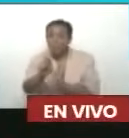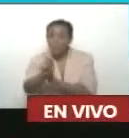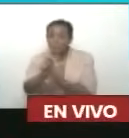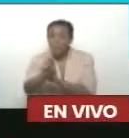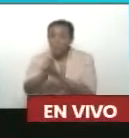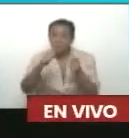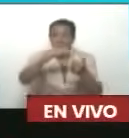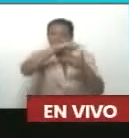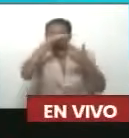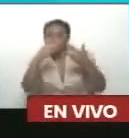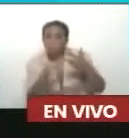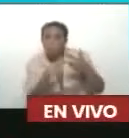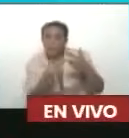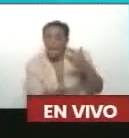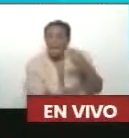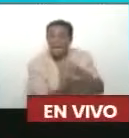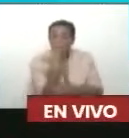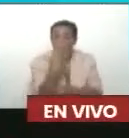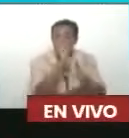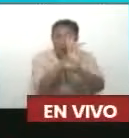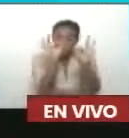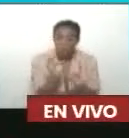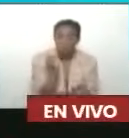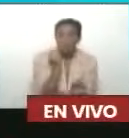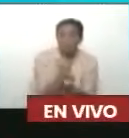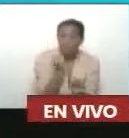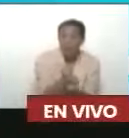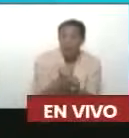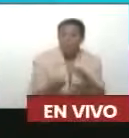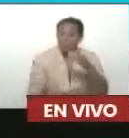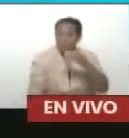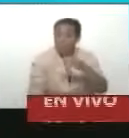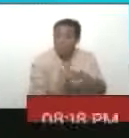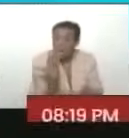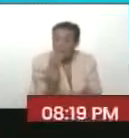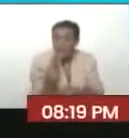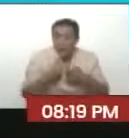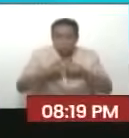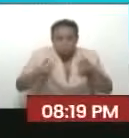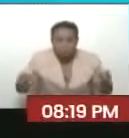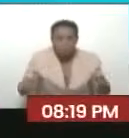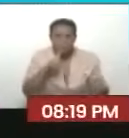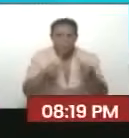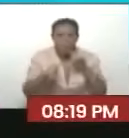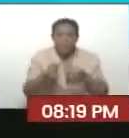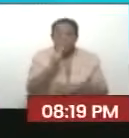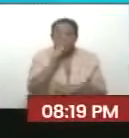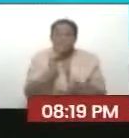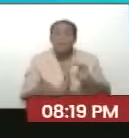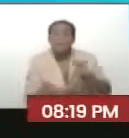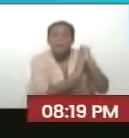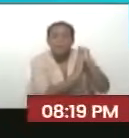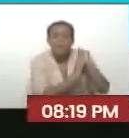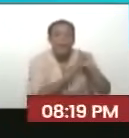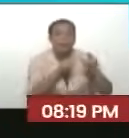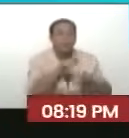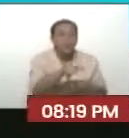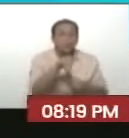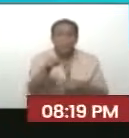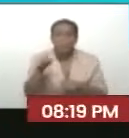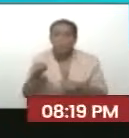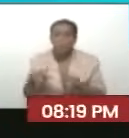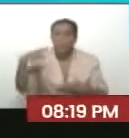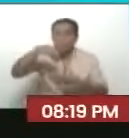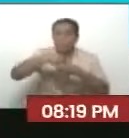de crear los mecanismos de multiplicación del liderazgo, de multiplicación de